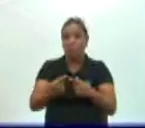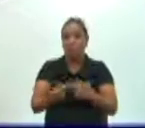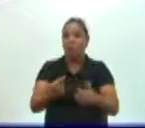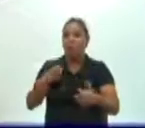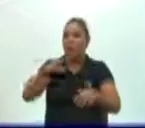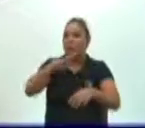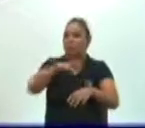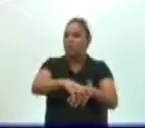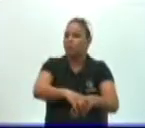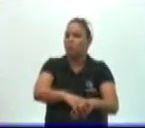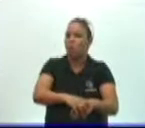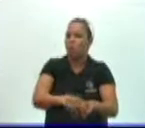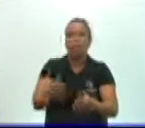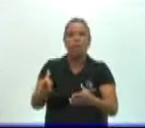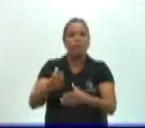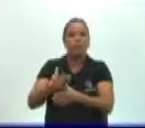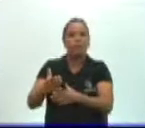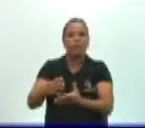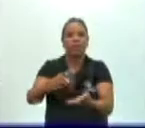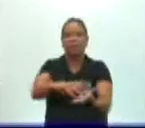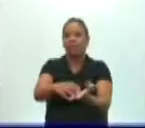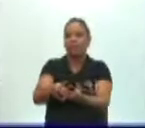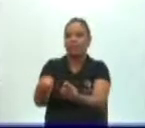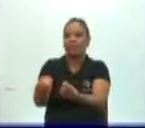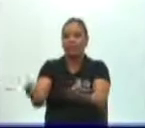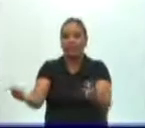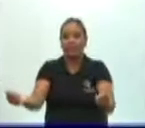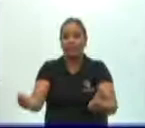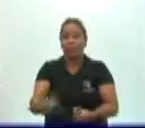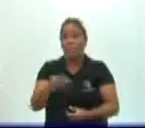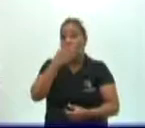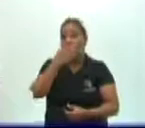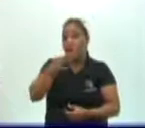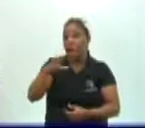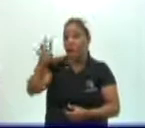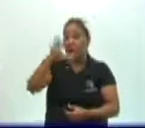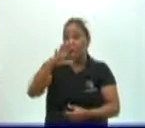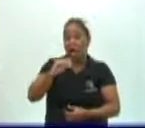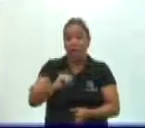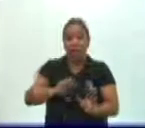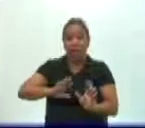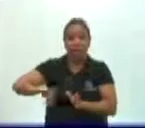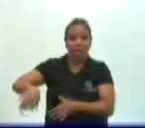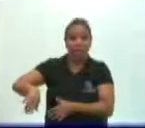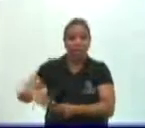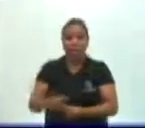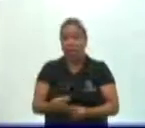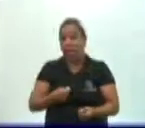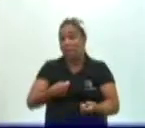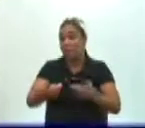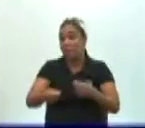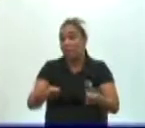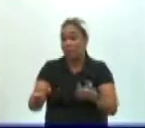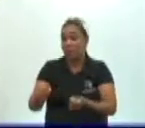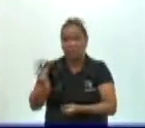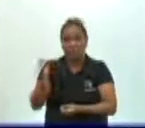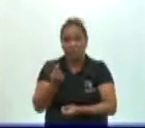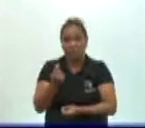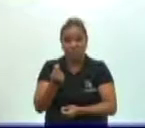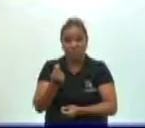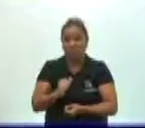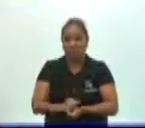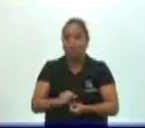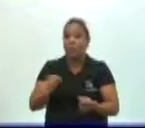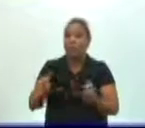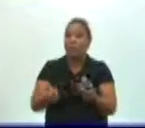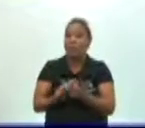varios territorios. África dejaba de ser mercado de baratijas y cazadero de esclavos para convertirse en fuente de materias